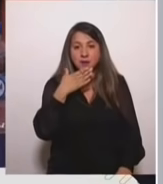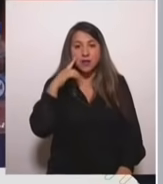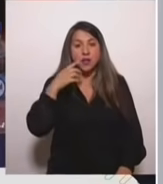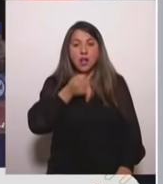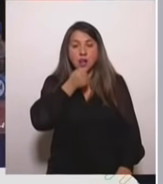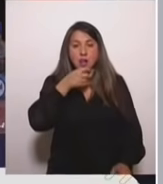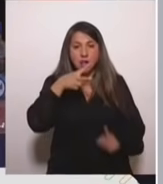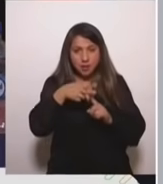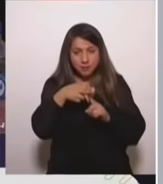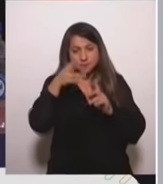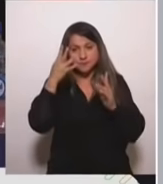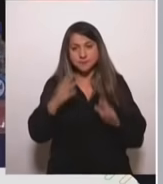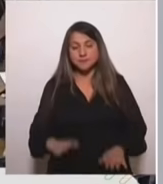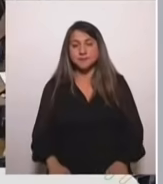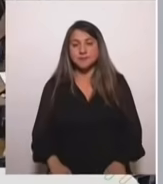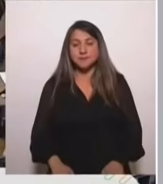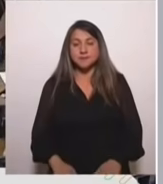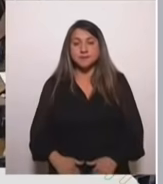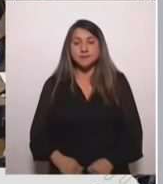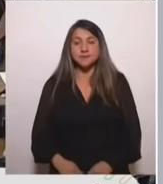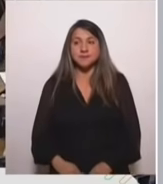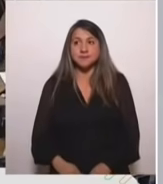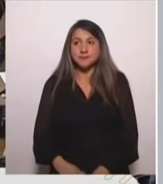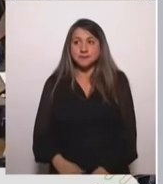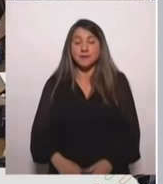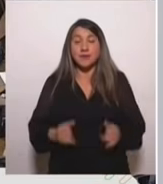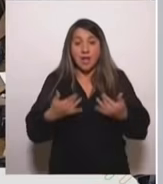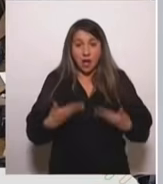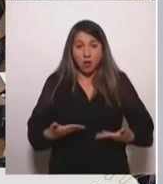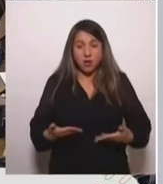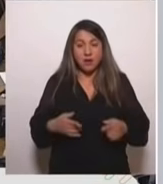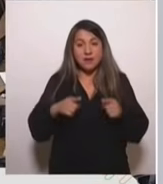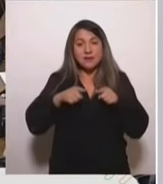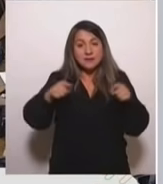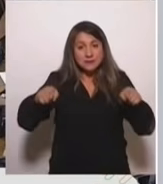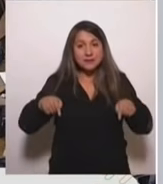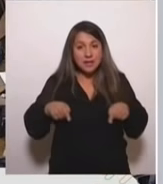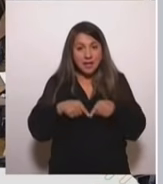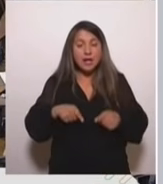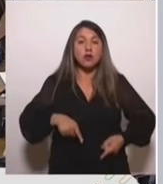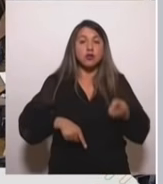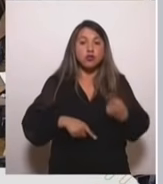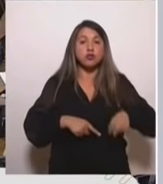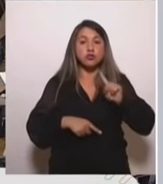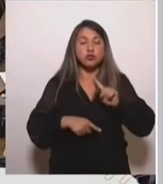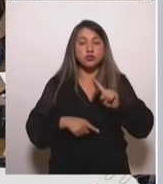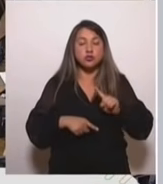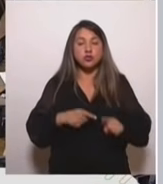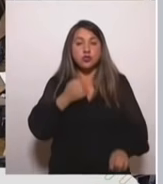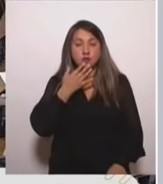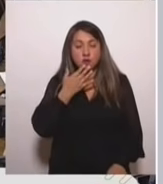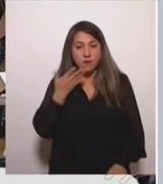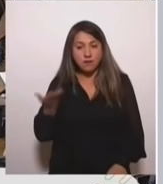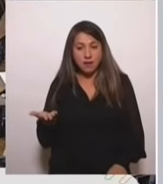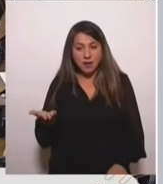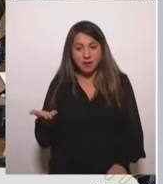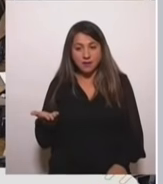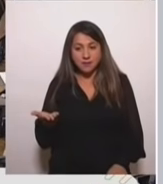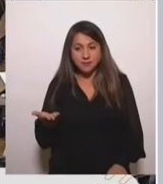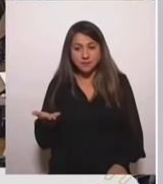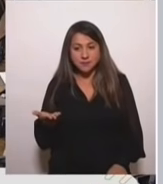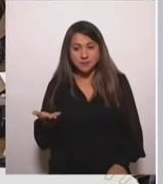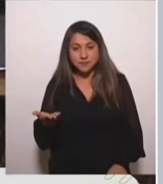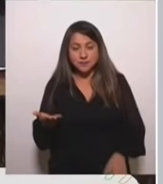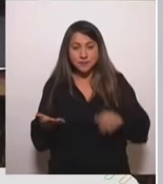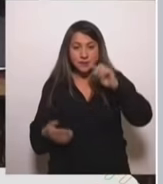necesidad de que esos juzgamientos avancen más rápidamente. Pero una cosa muy distinta es que la convención, que no tiene